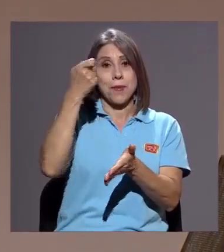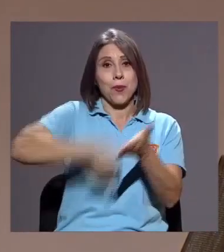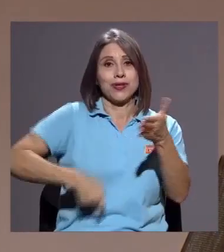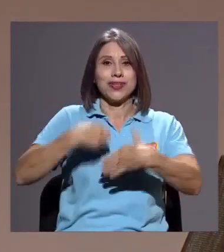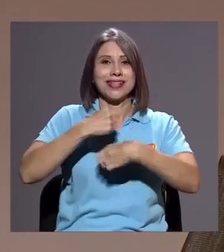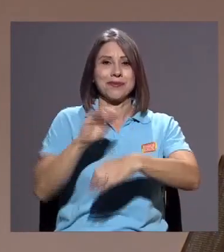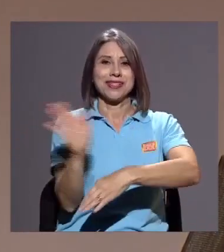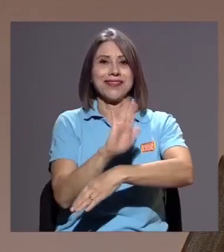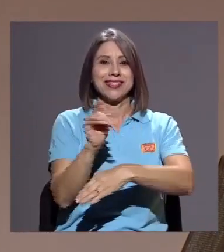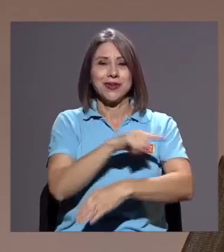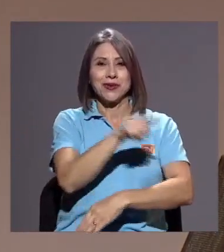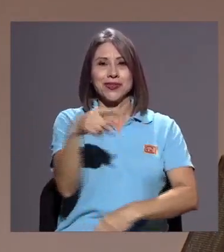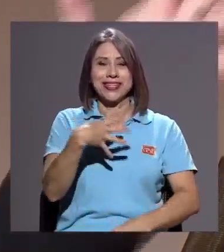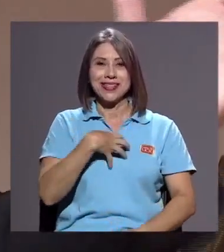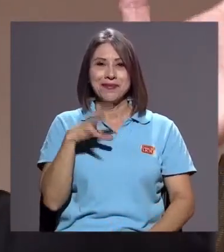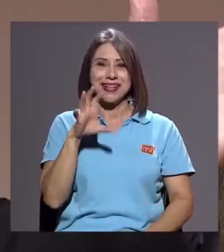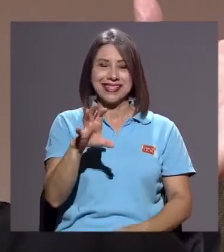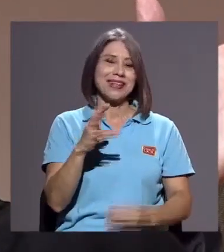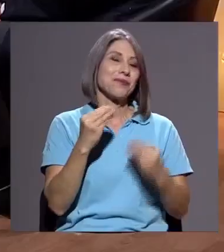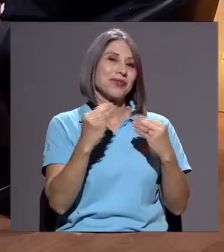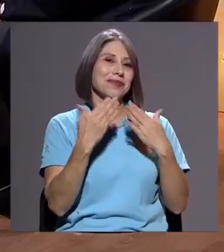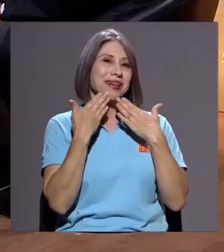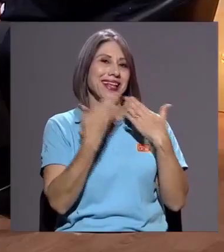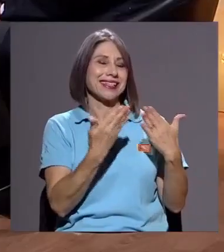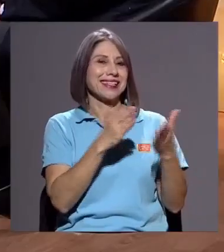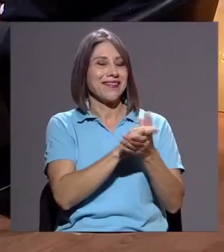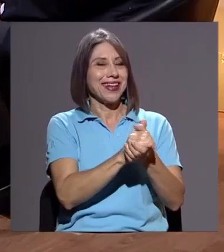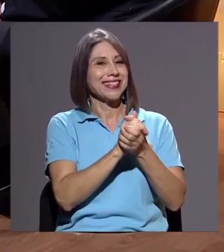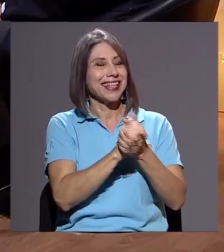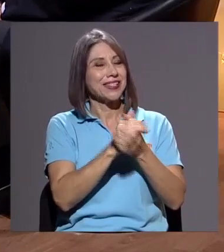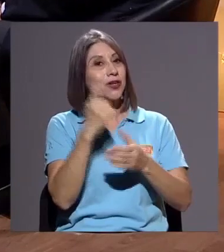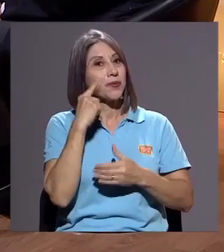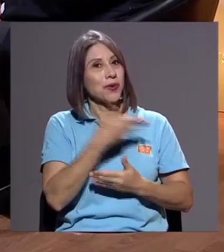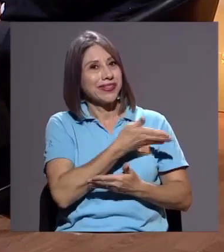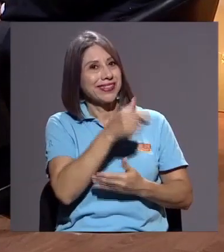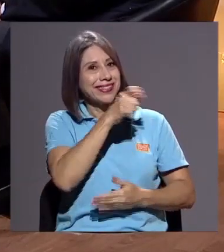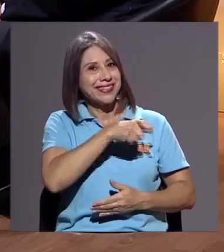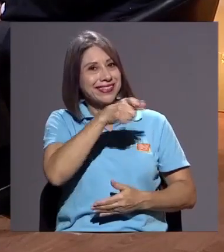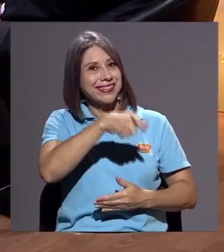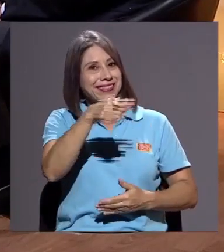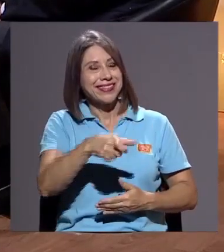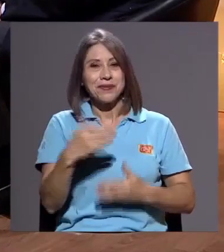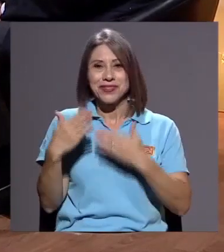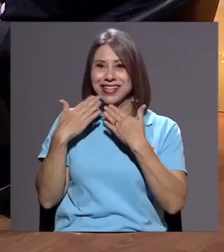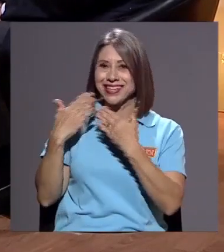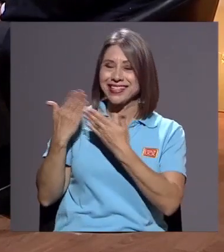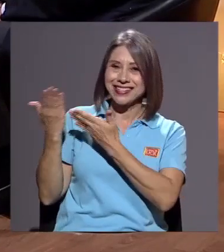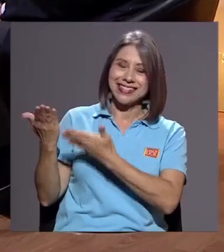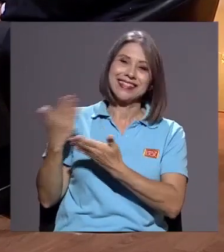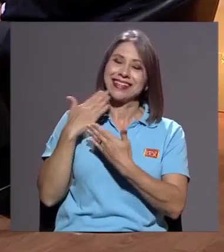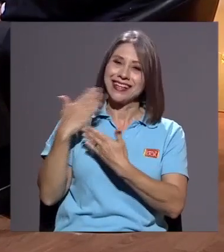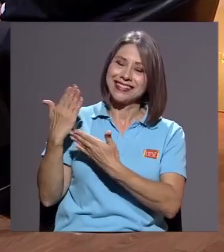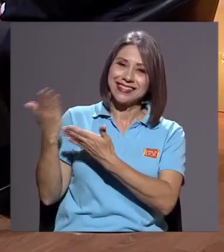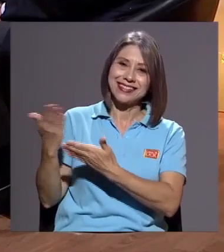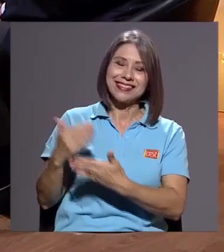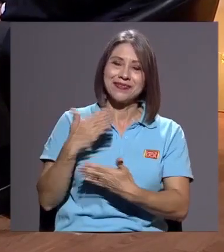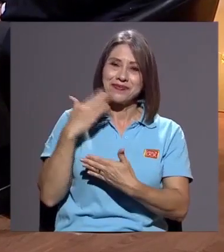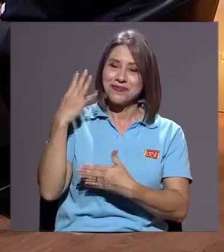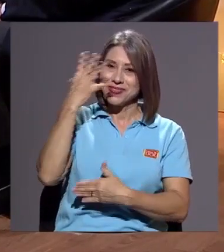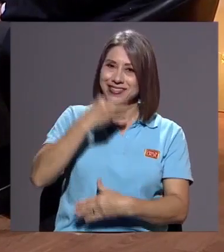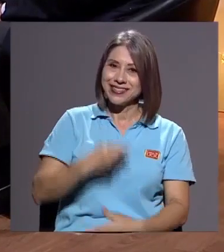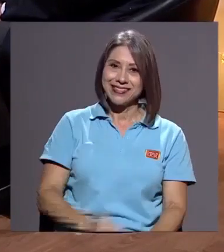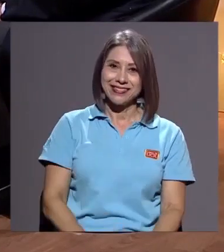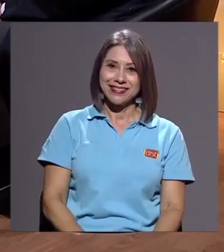televisión que ustedes se merecen. Muchísimas gracias y felicitaciones por ser quienes son. Muchas gracias. Muchísimas gracias. Gracias. Muchísimas gracias. Muy bueno, muy bueno. Muy lindo.